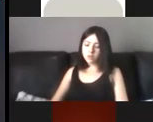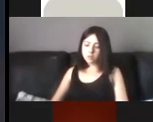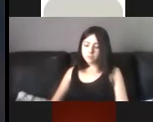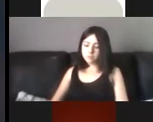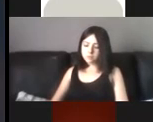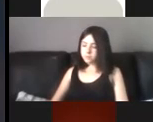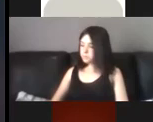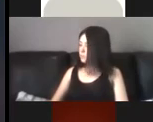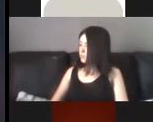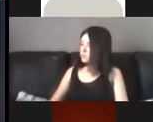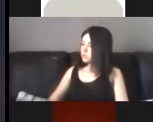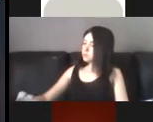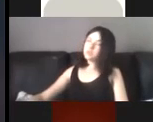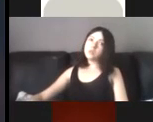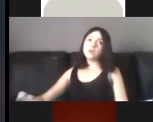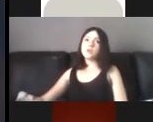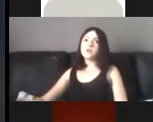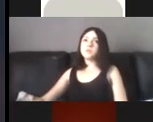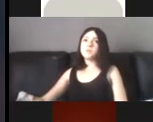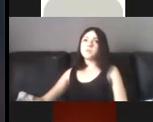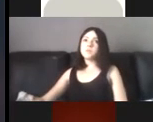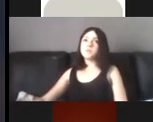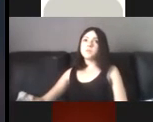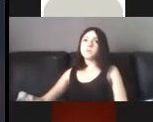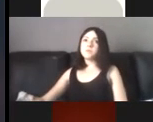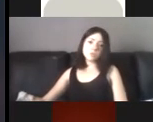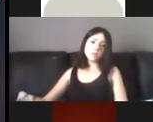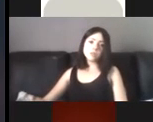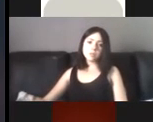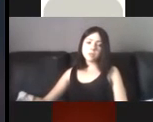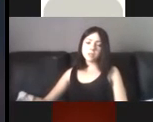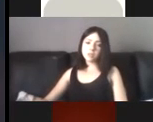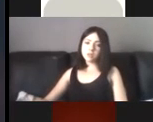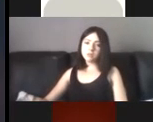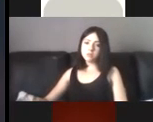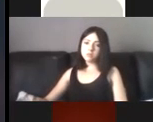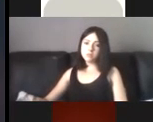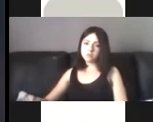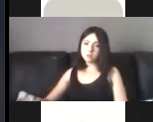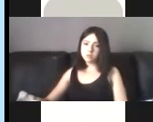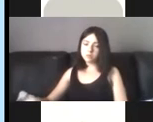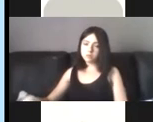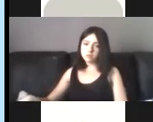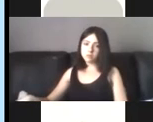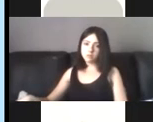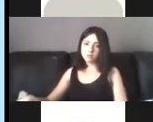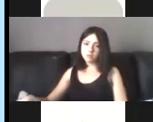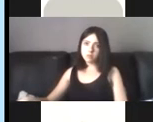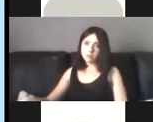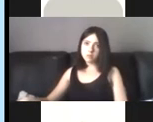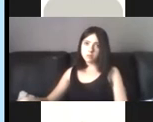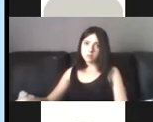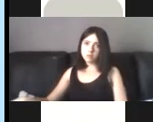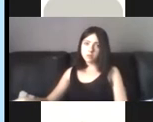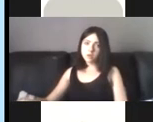Bien, entonces, el objetivo de la clase es realizar un análisis comparativo de portadas de distintos medios digitales de información. El